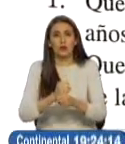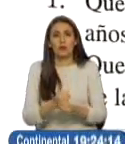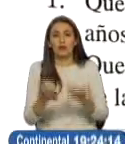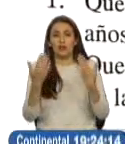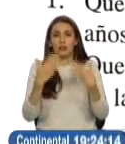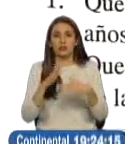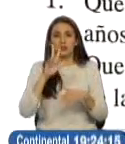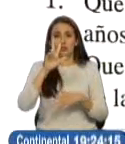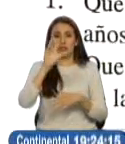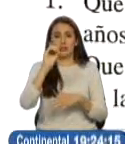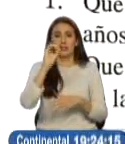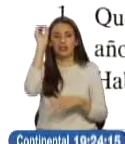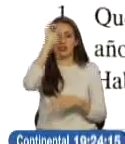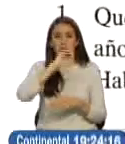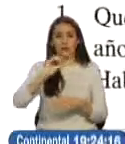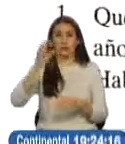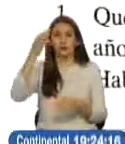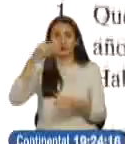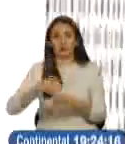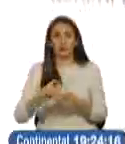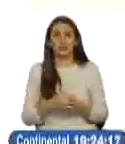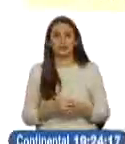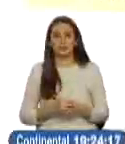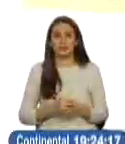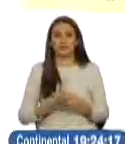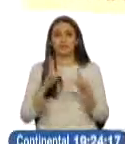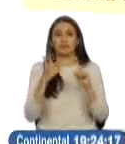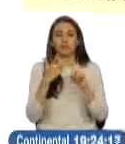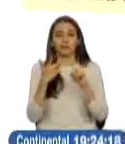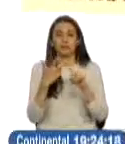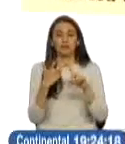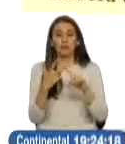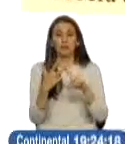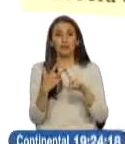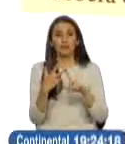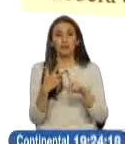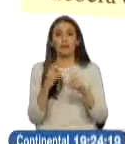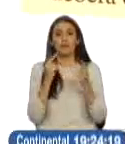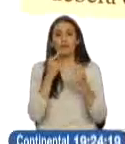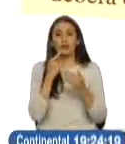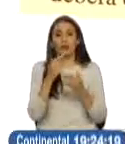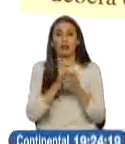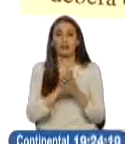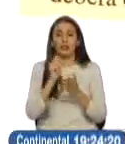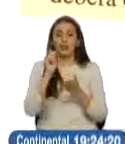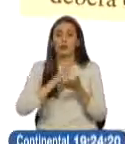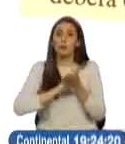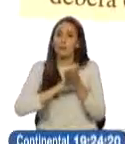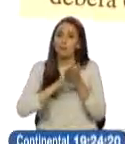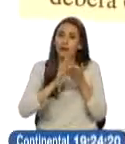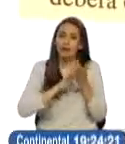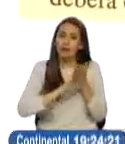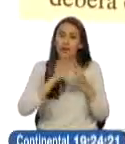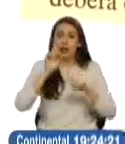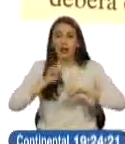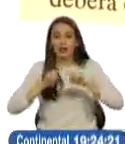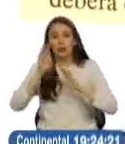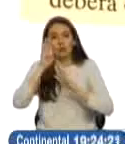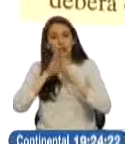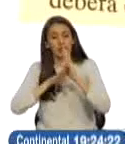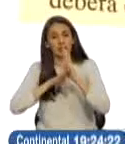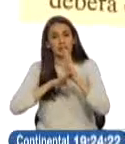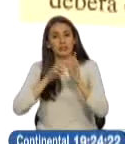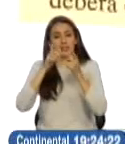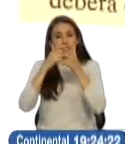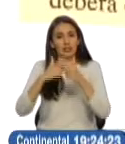menos 30% de la pena. Y tercero, se concede el indulto presidencial consistente en el perdón de la pena a las personas privadas de la